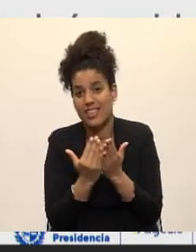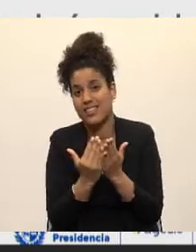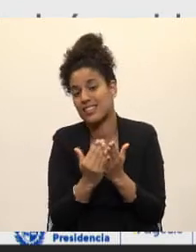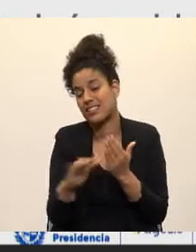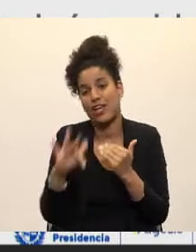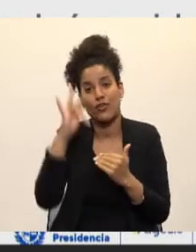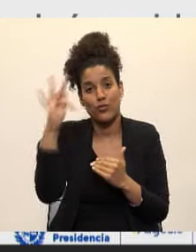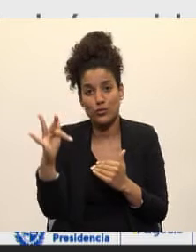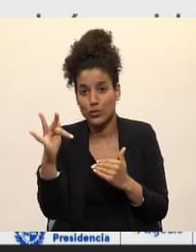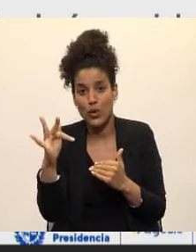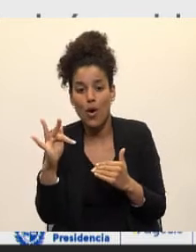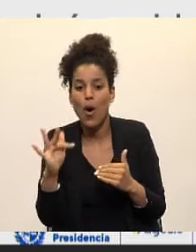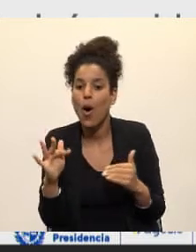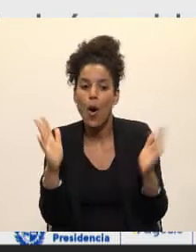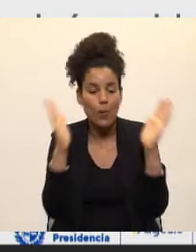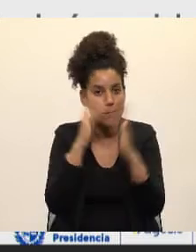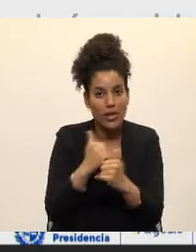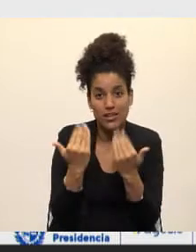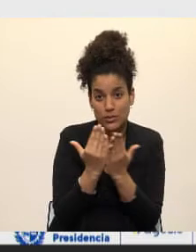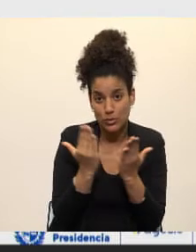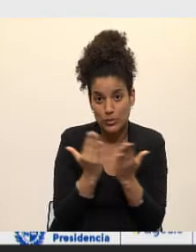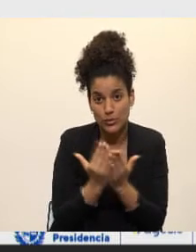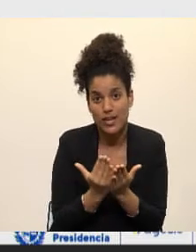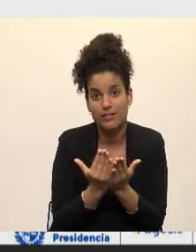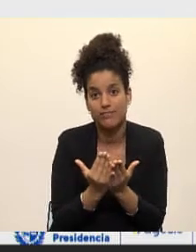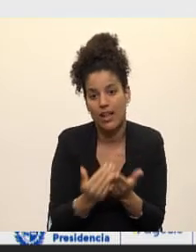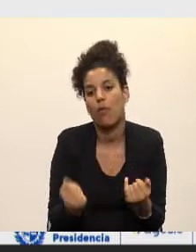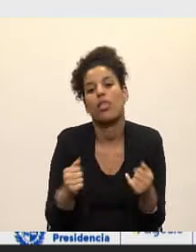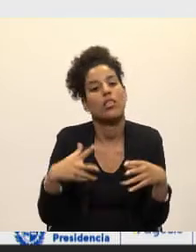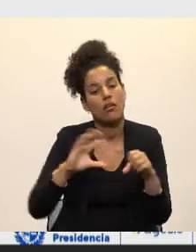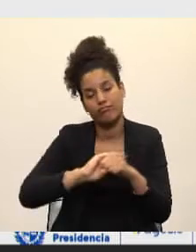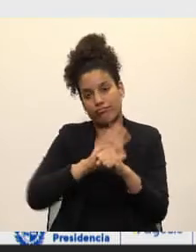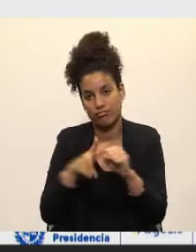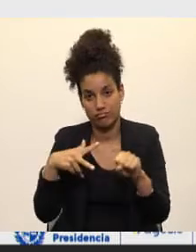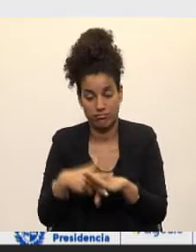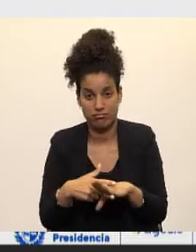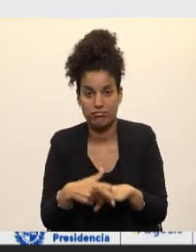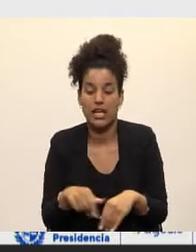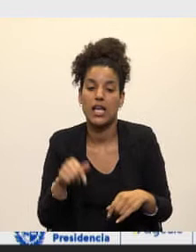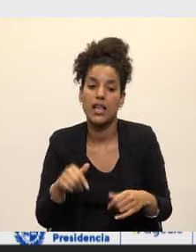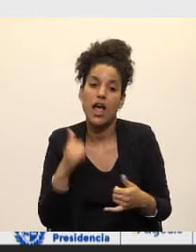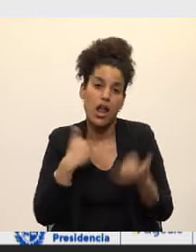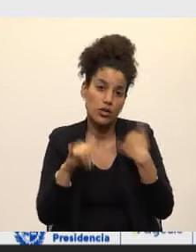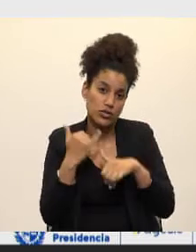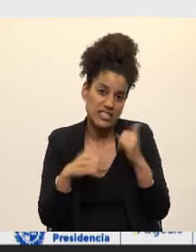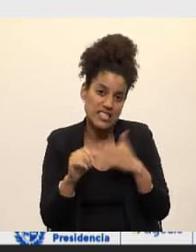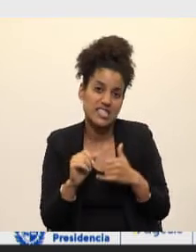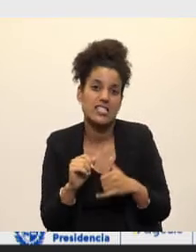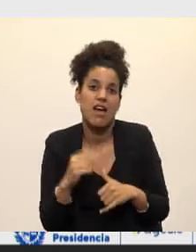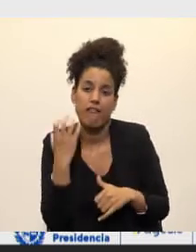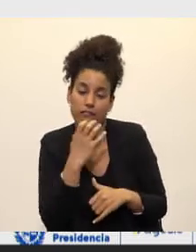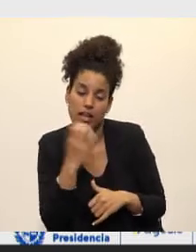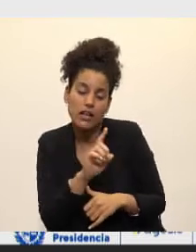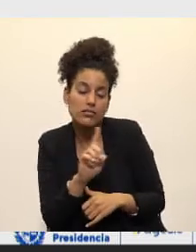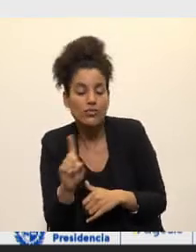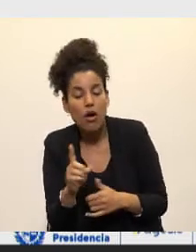la pandemia termine definitivamente. Esto no es por traer malas noticias, es por dar este contexto en el cual el debate